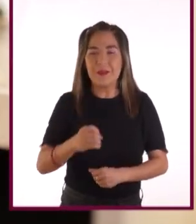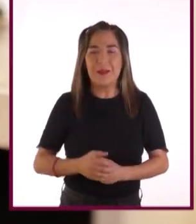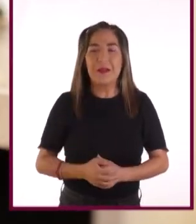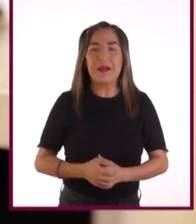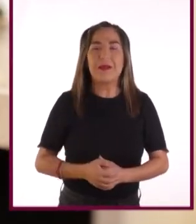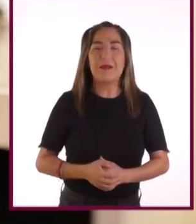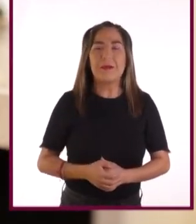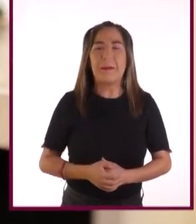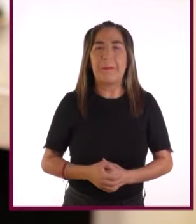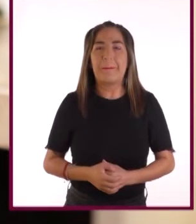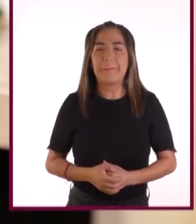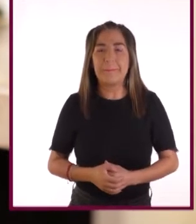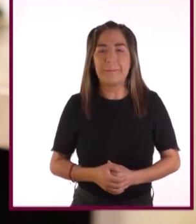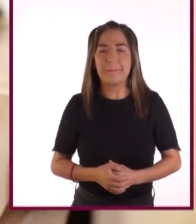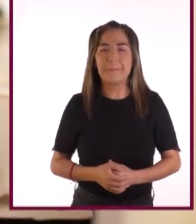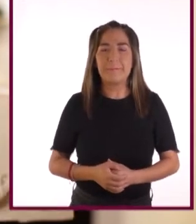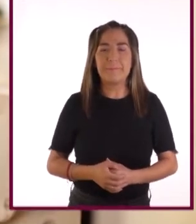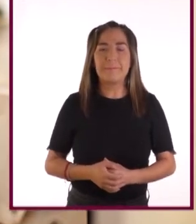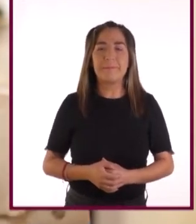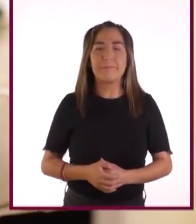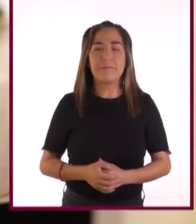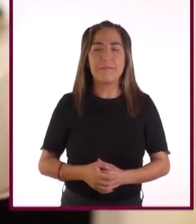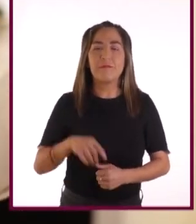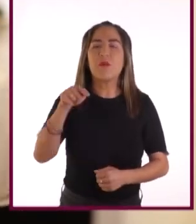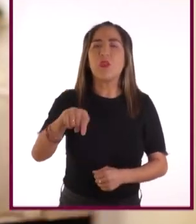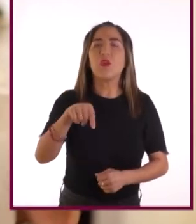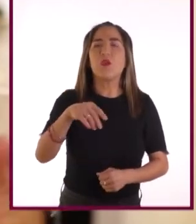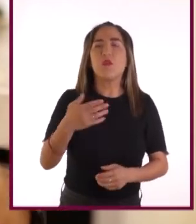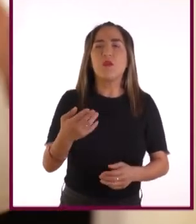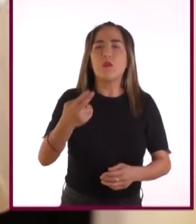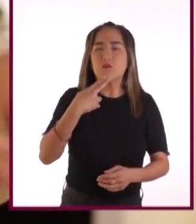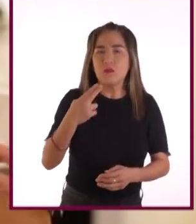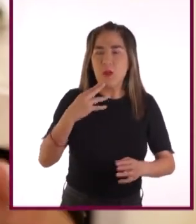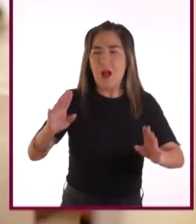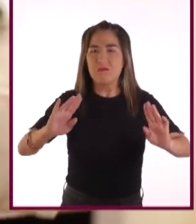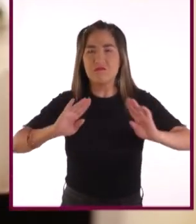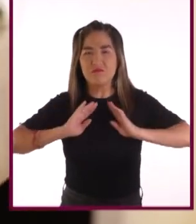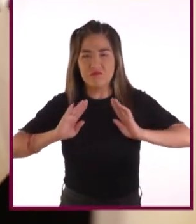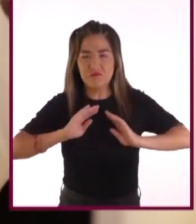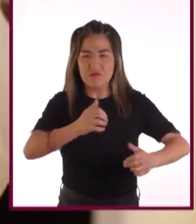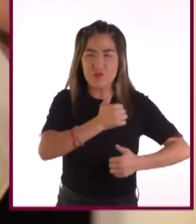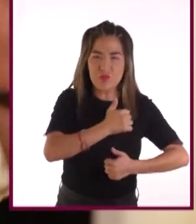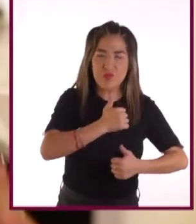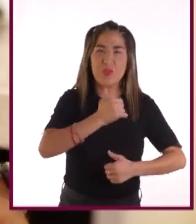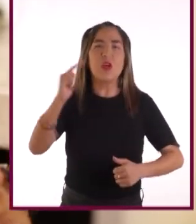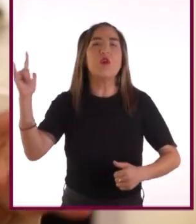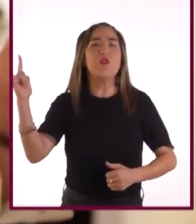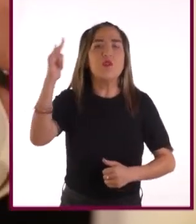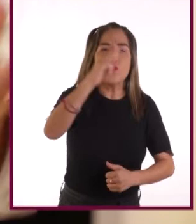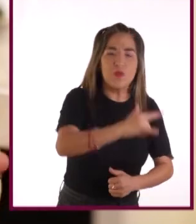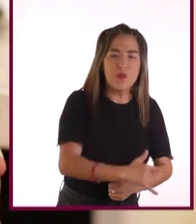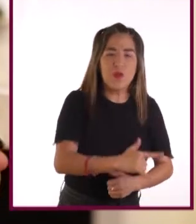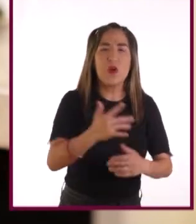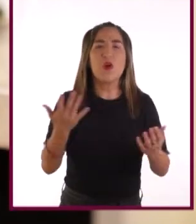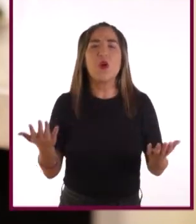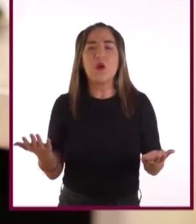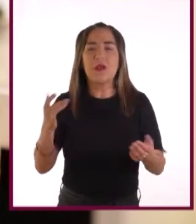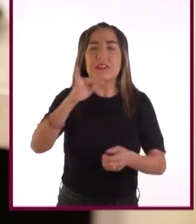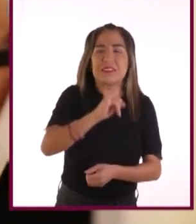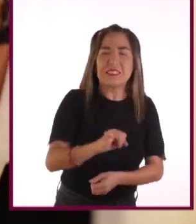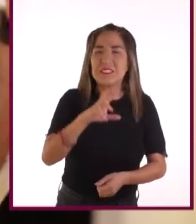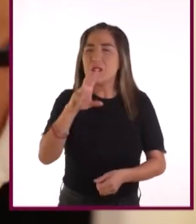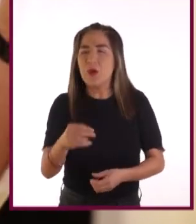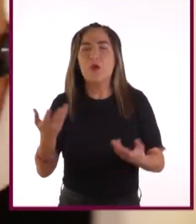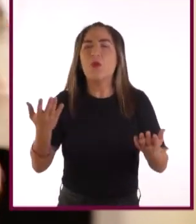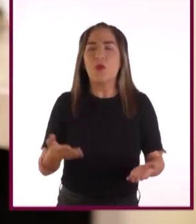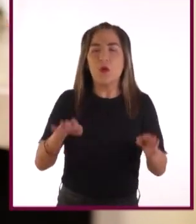Morse. ¿El código Morse se utiliza en la milicia, en la aviación, en la aeronáutica? ¿Sí